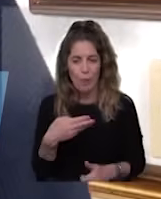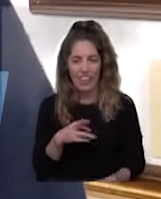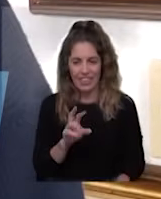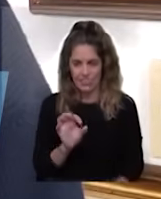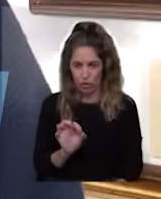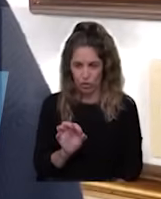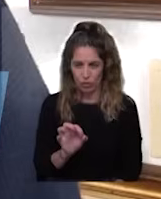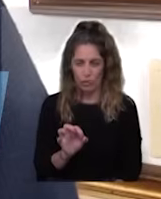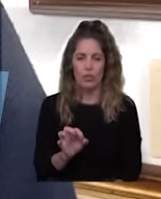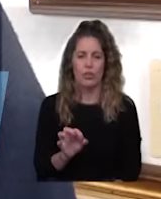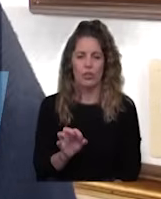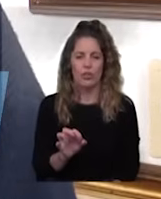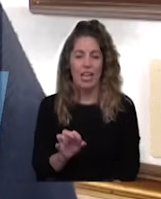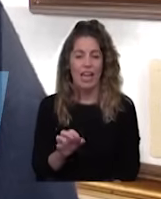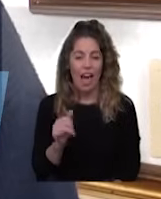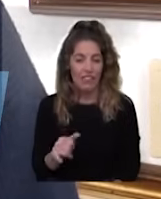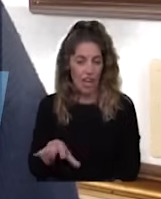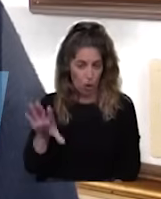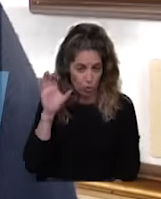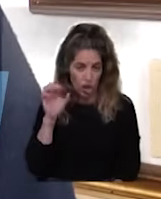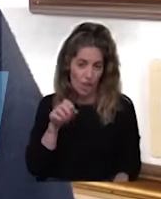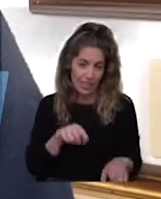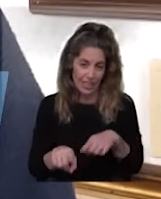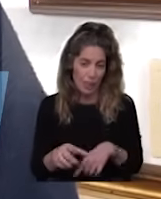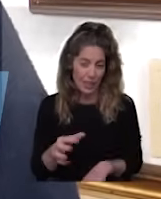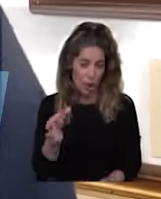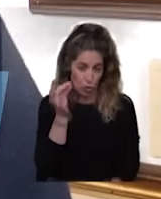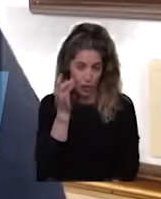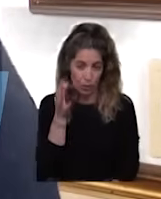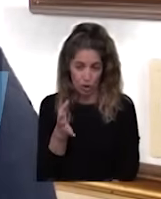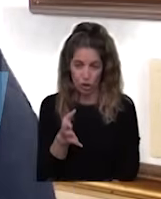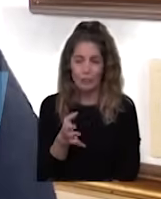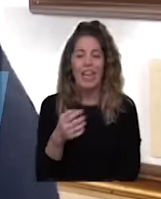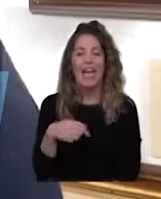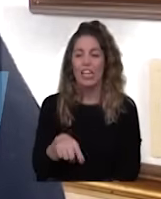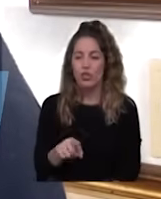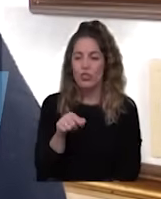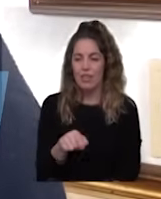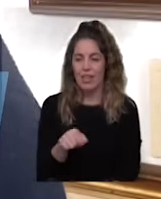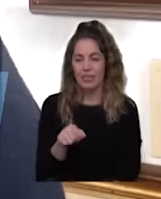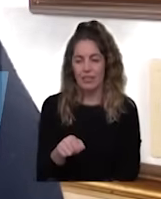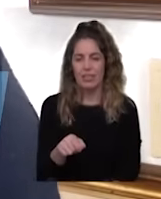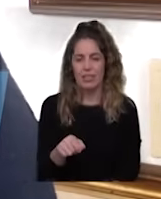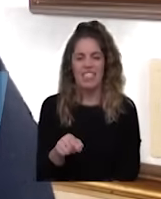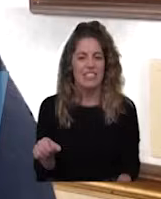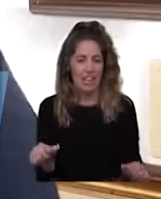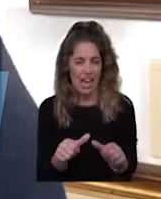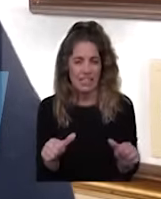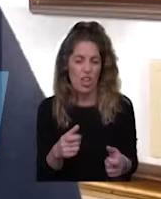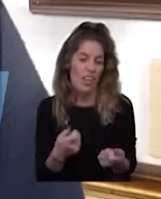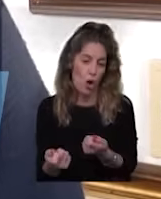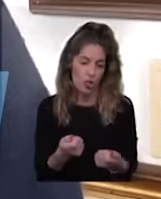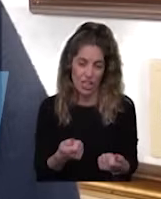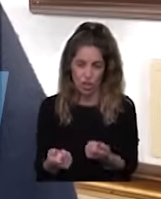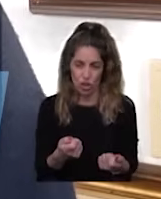este y había escuchado directamente su testimonio entonces ahí bueno se produce una